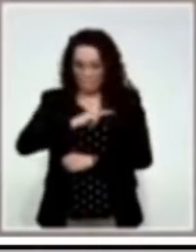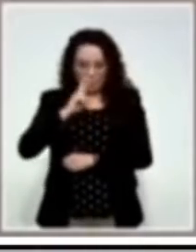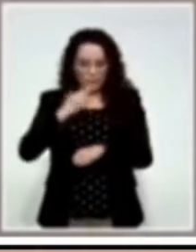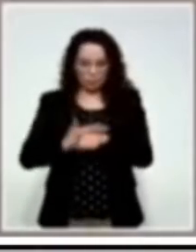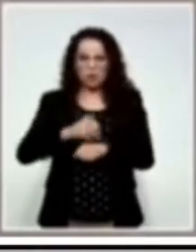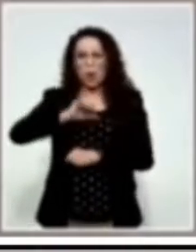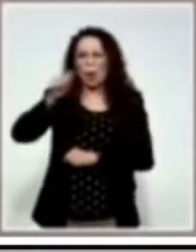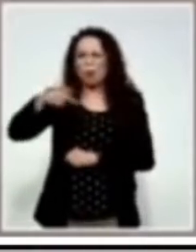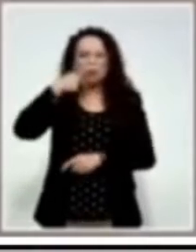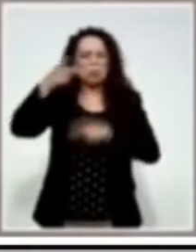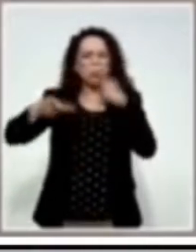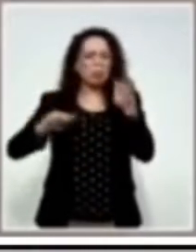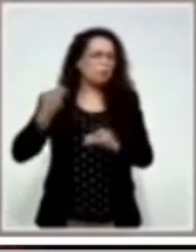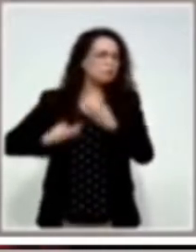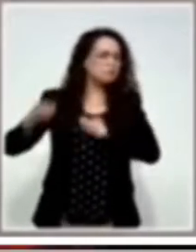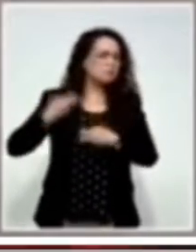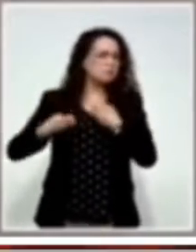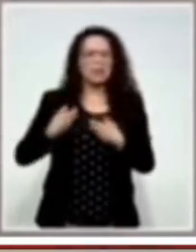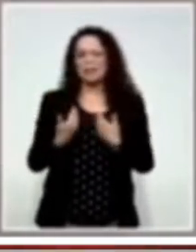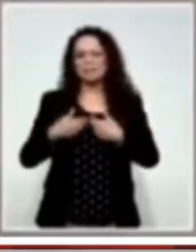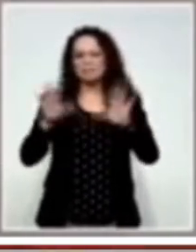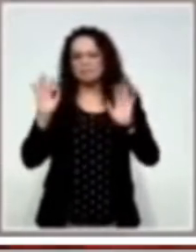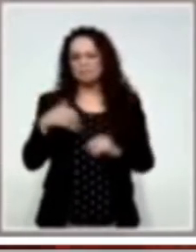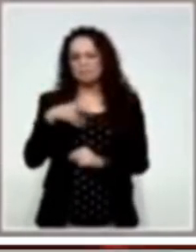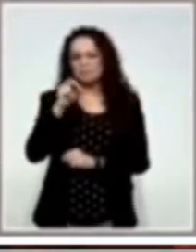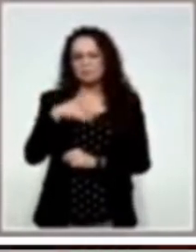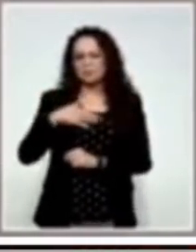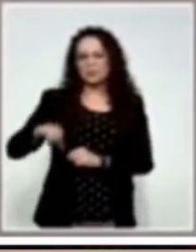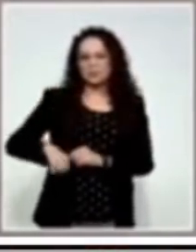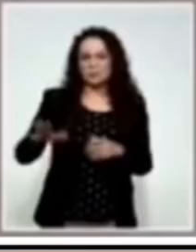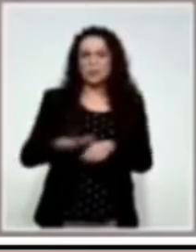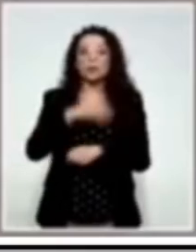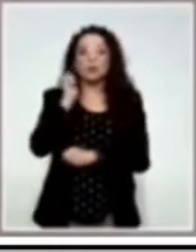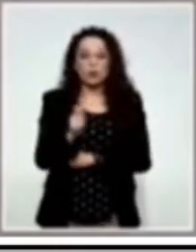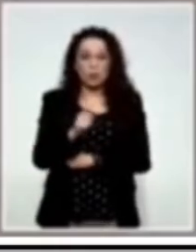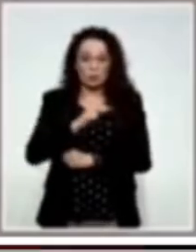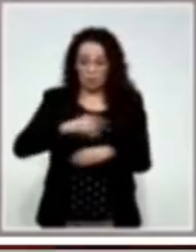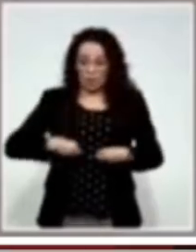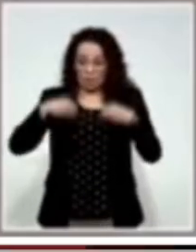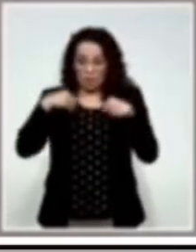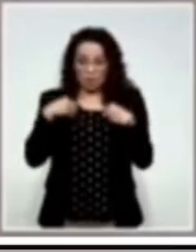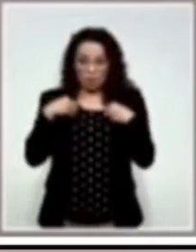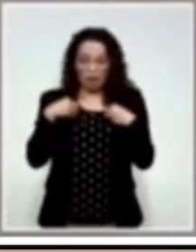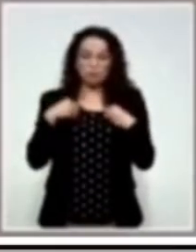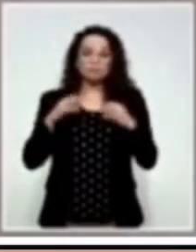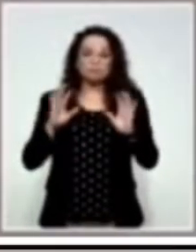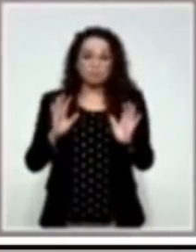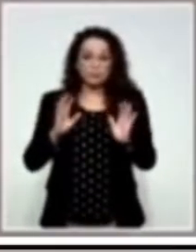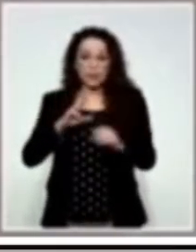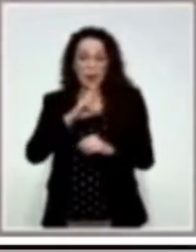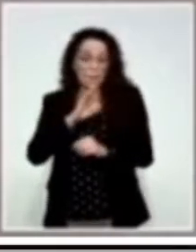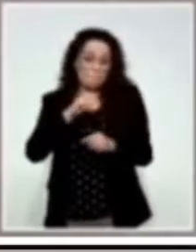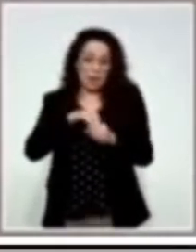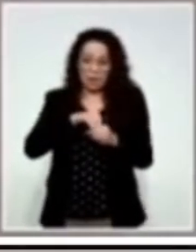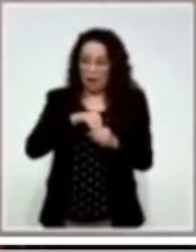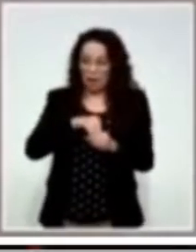las cosas que se dicen de mí, afortunadamente yo tengo una vida pública y privada que resiste un análisis. Si de mí lo único que pueden decir es que